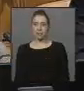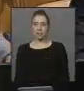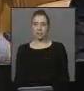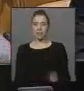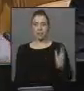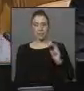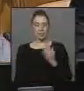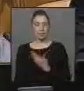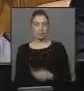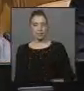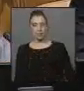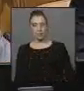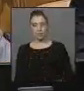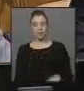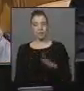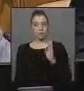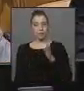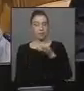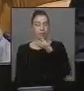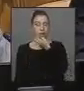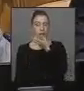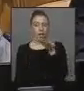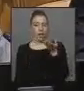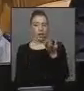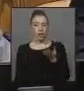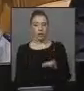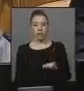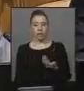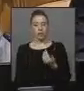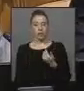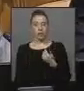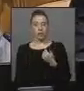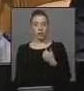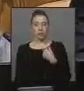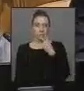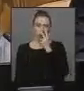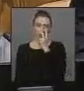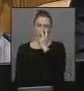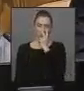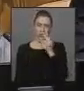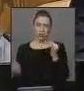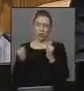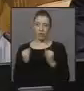Señor presidente, debo decir que a